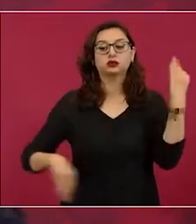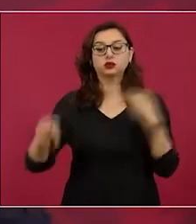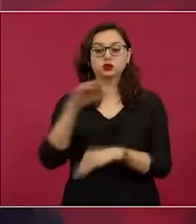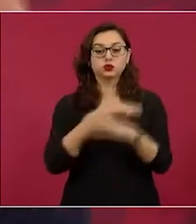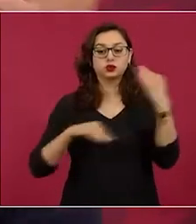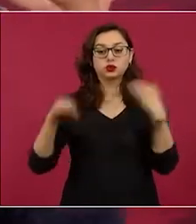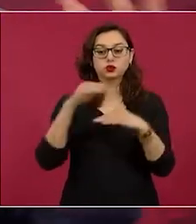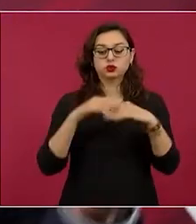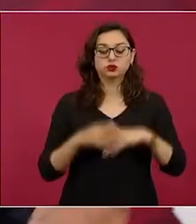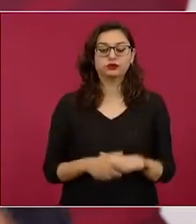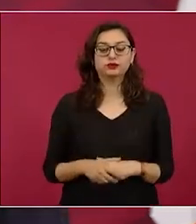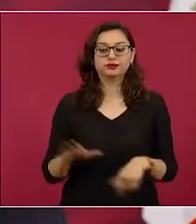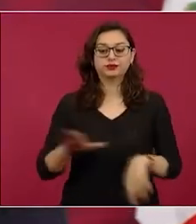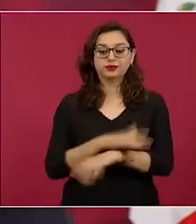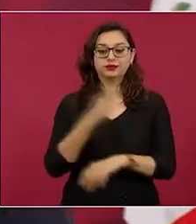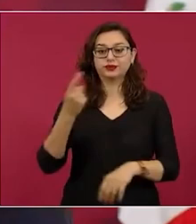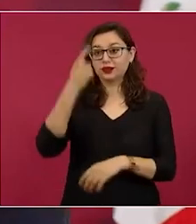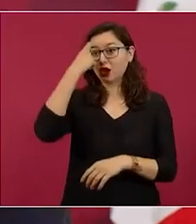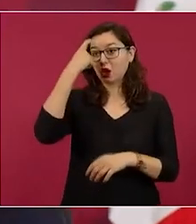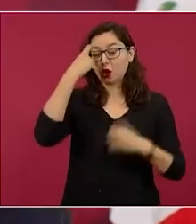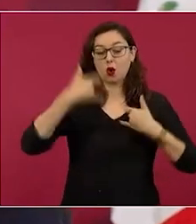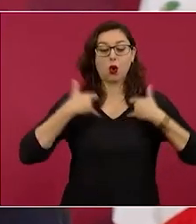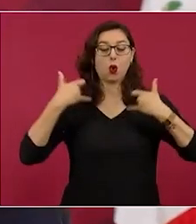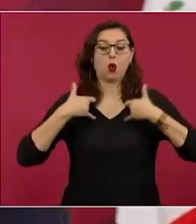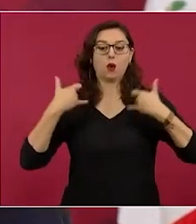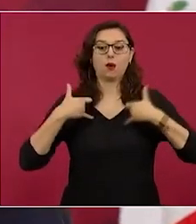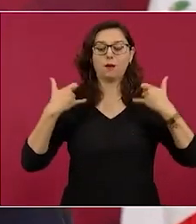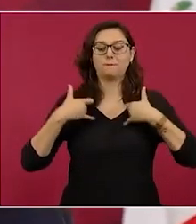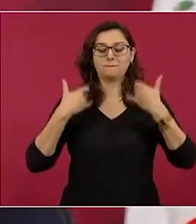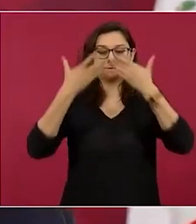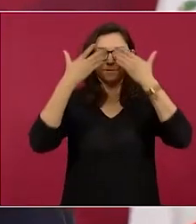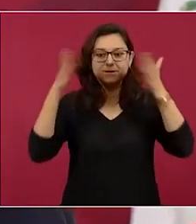porque el joven tiene más frescura.